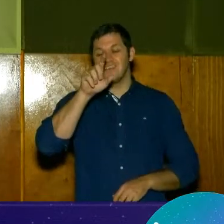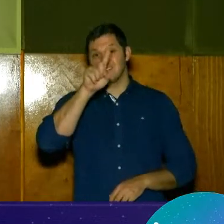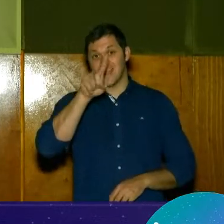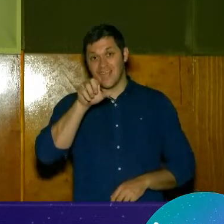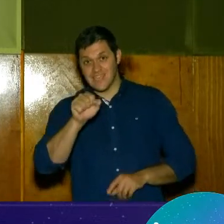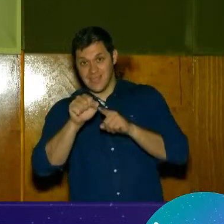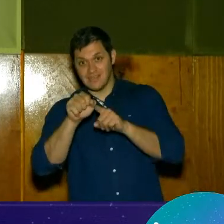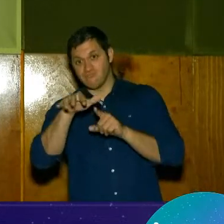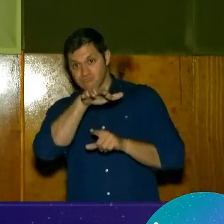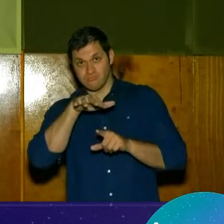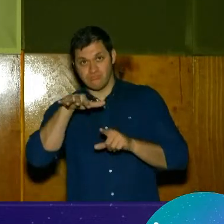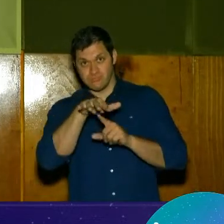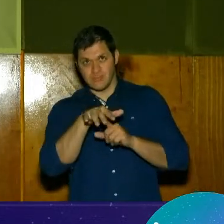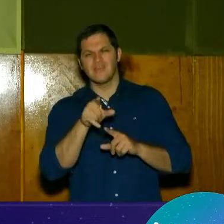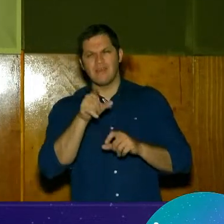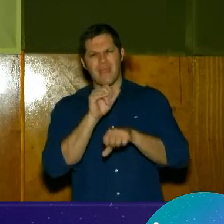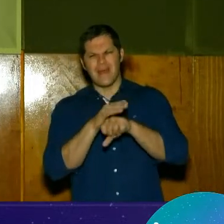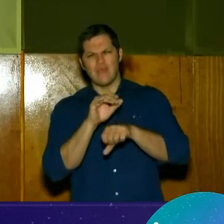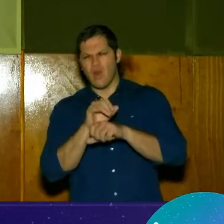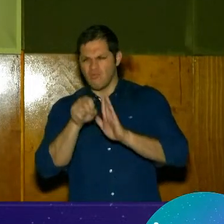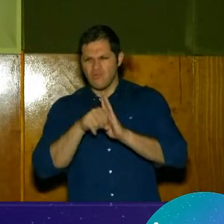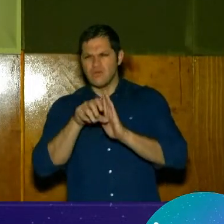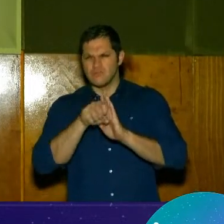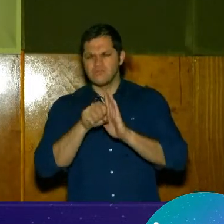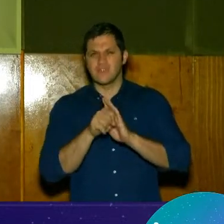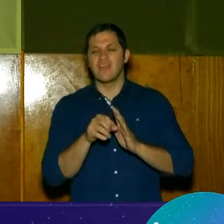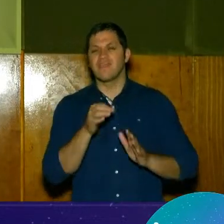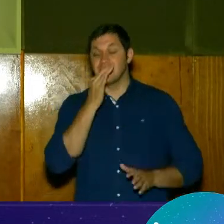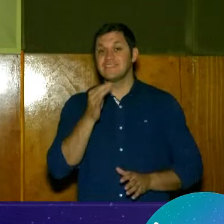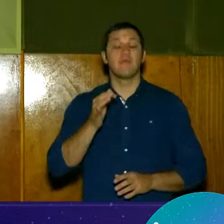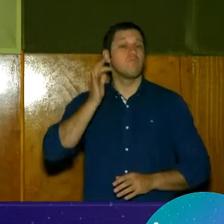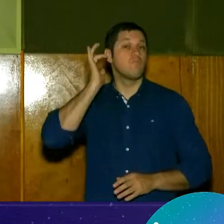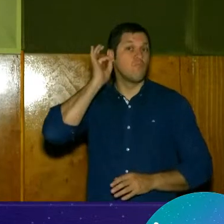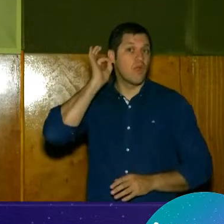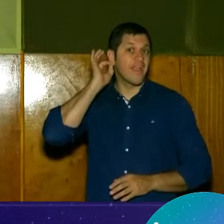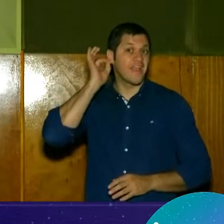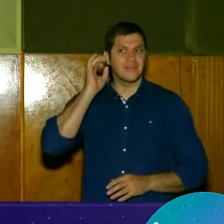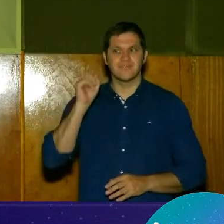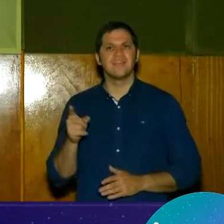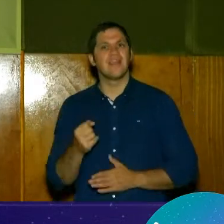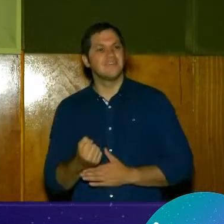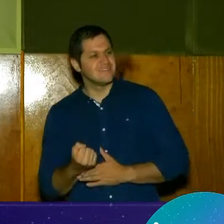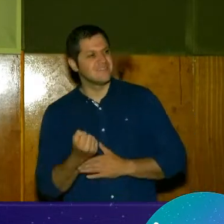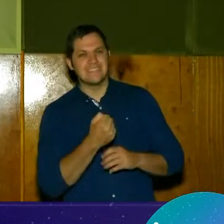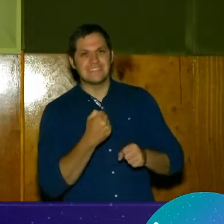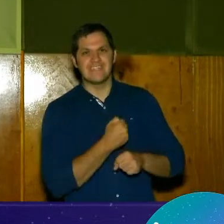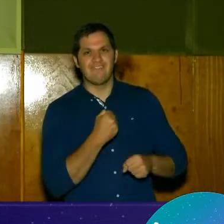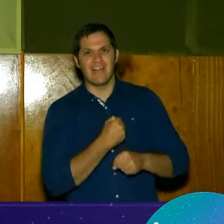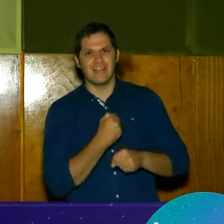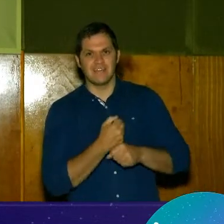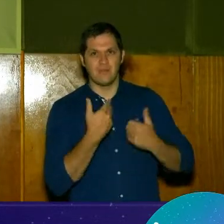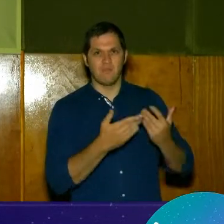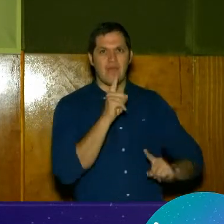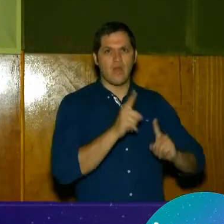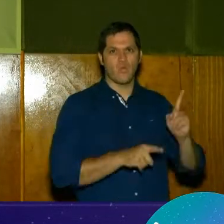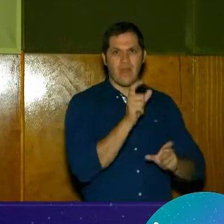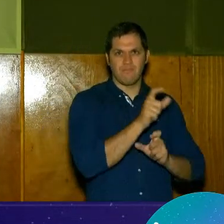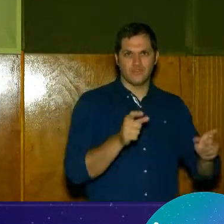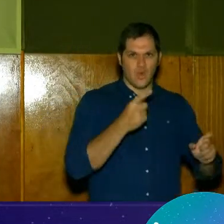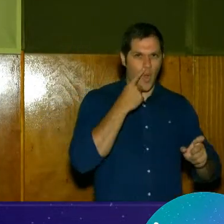si esa película de las computadoras de la nasa bueno este es el mismo principio pero en harvard un grupo de